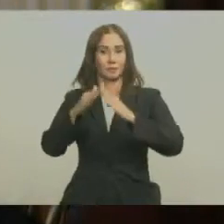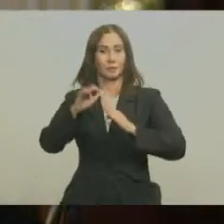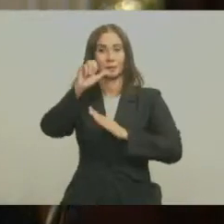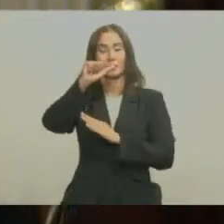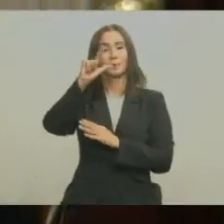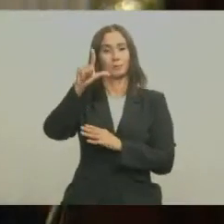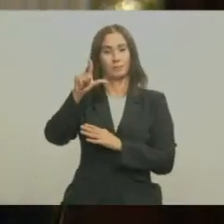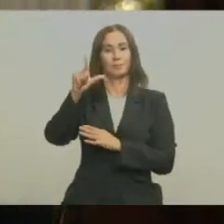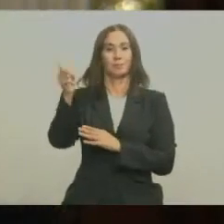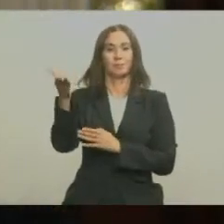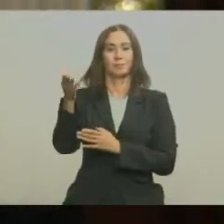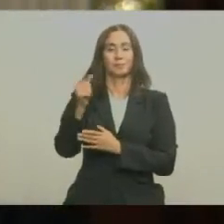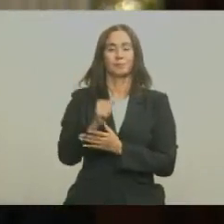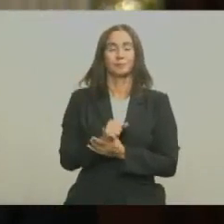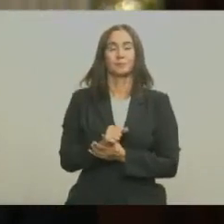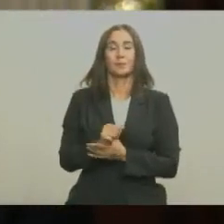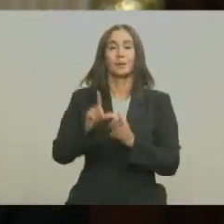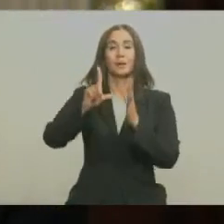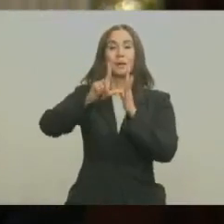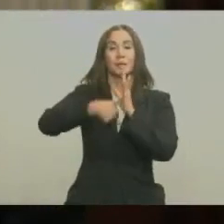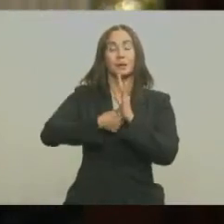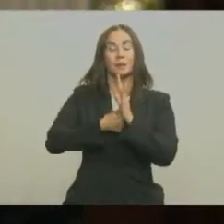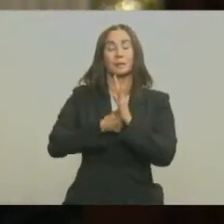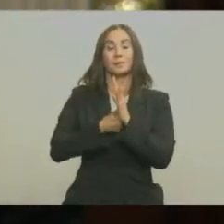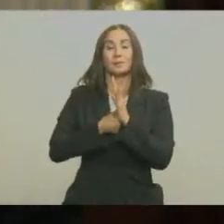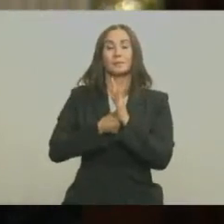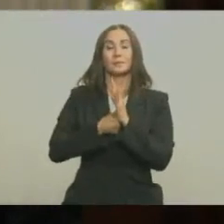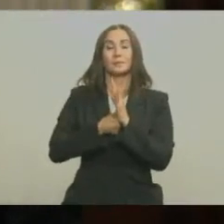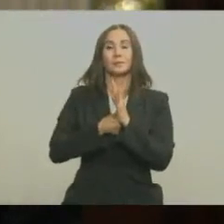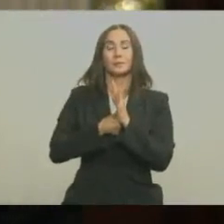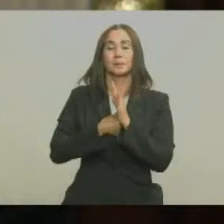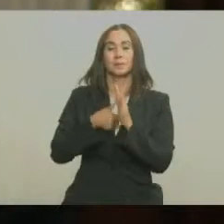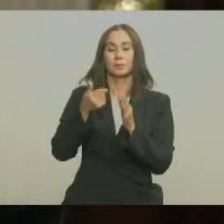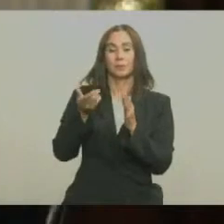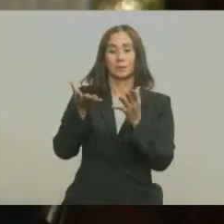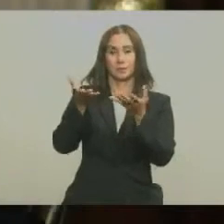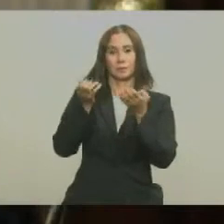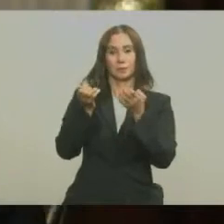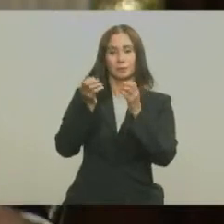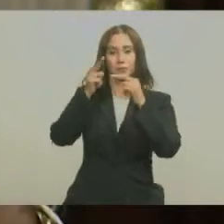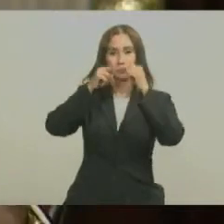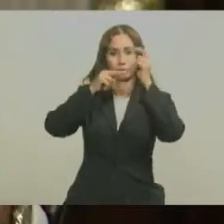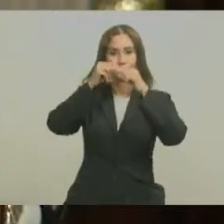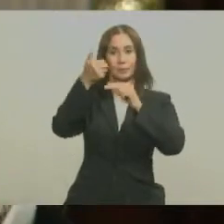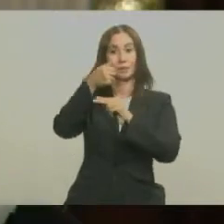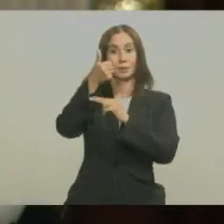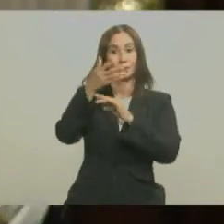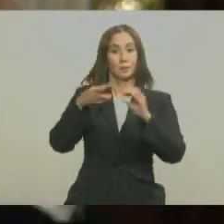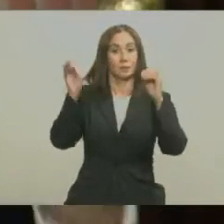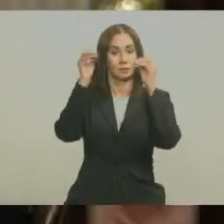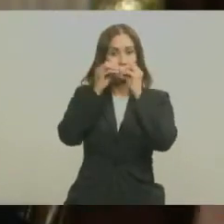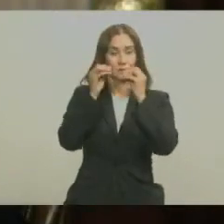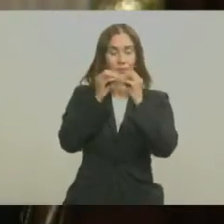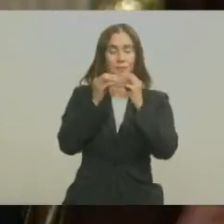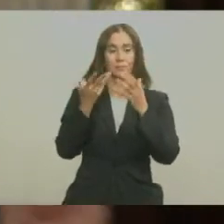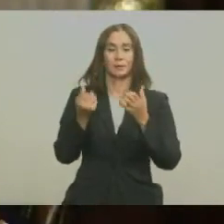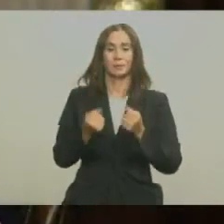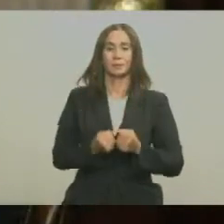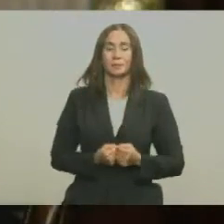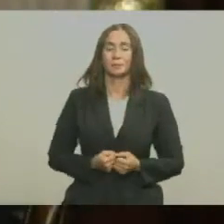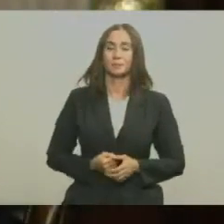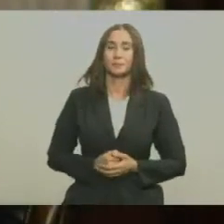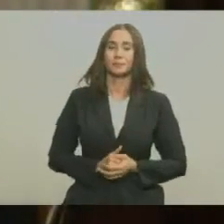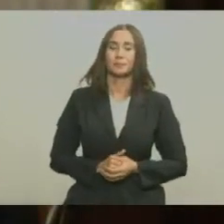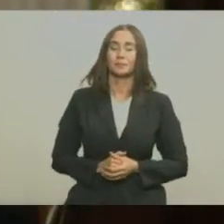Alcarrizos, y después la contratación de 10 más en adición a las 3 que están